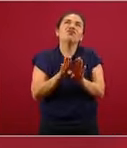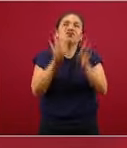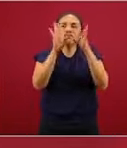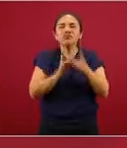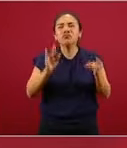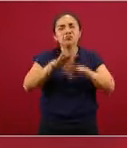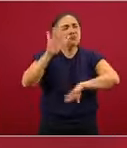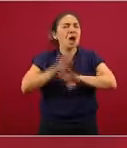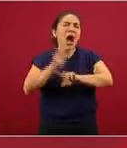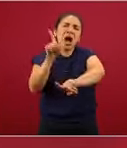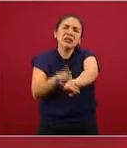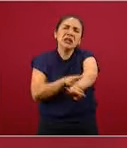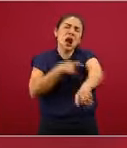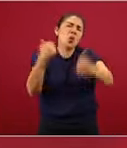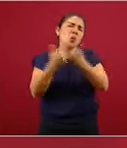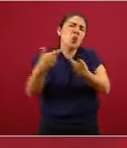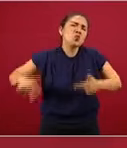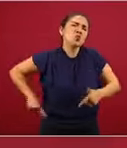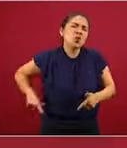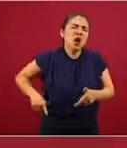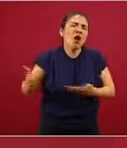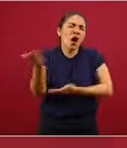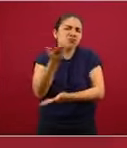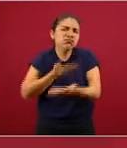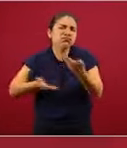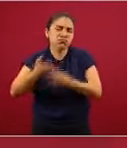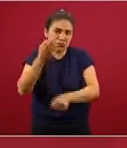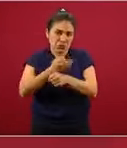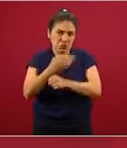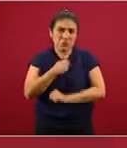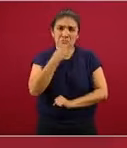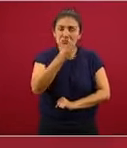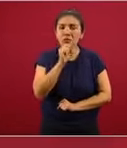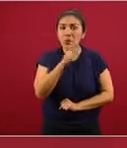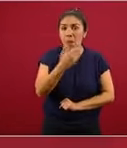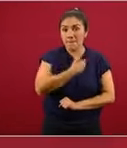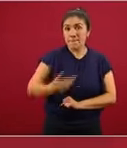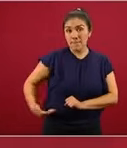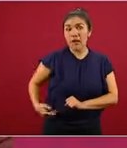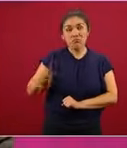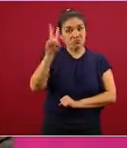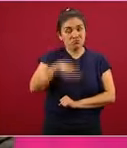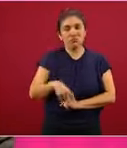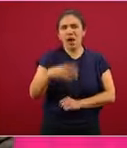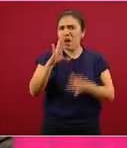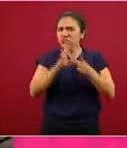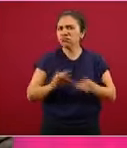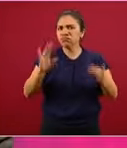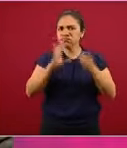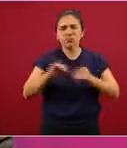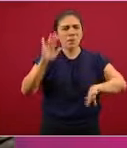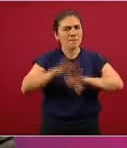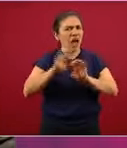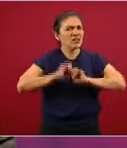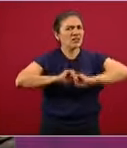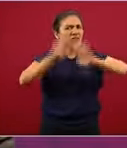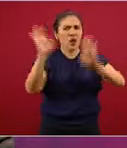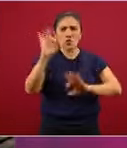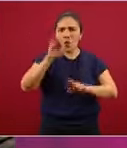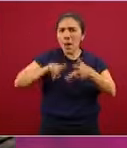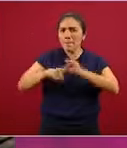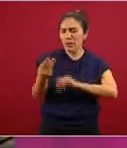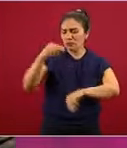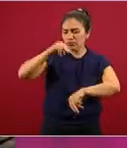seguirá abierta en el gobierno. Quiero también enunciar, el presidente ha sido extraordinariamente claro desde que empezó el sexenio en